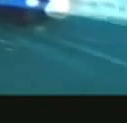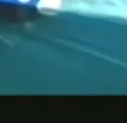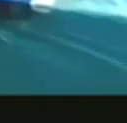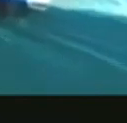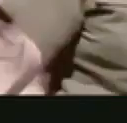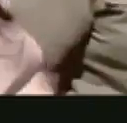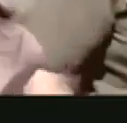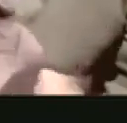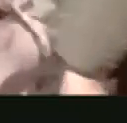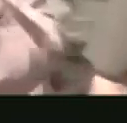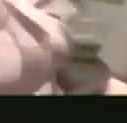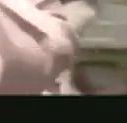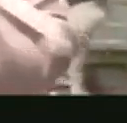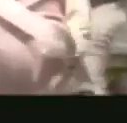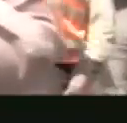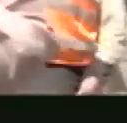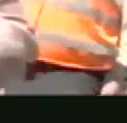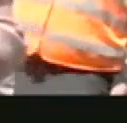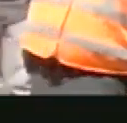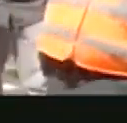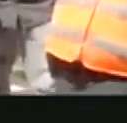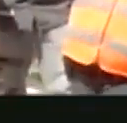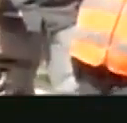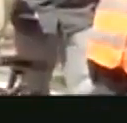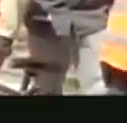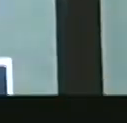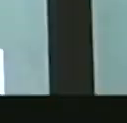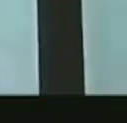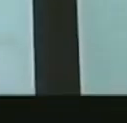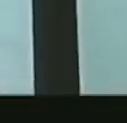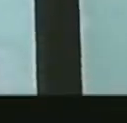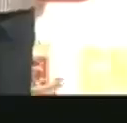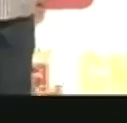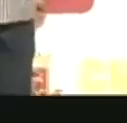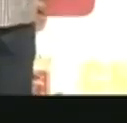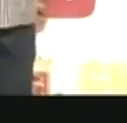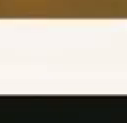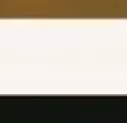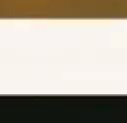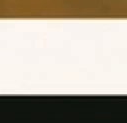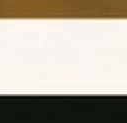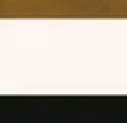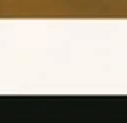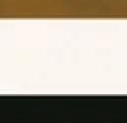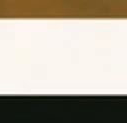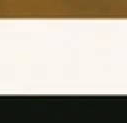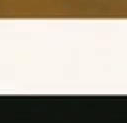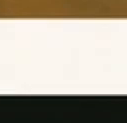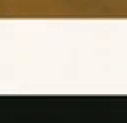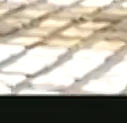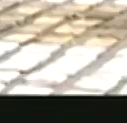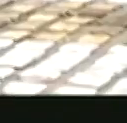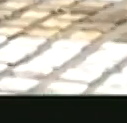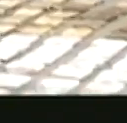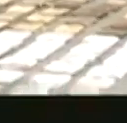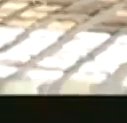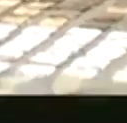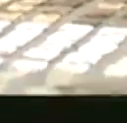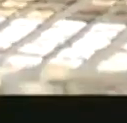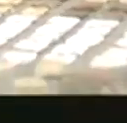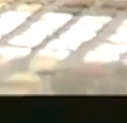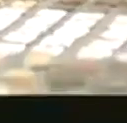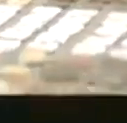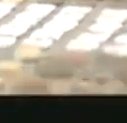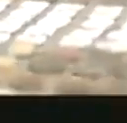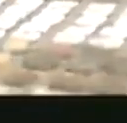permanente firme y categórica contra estas organizaciones criminales que se dedican al tráfico ilícito de